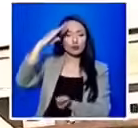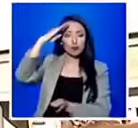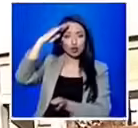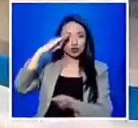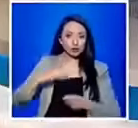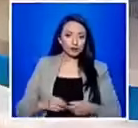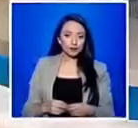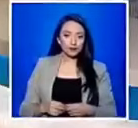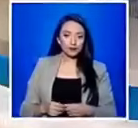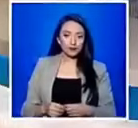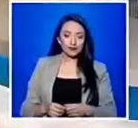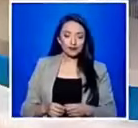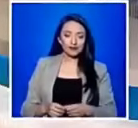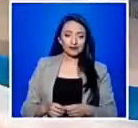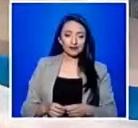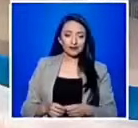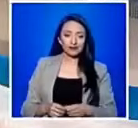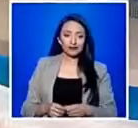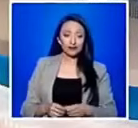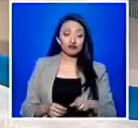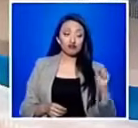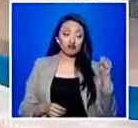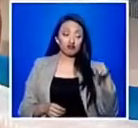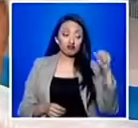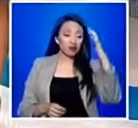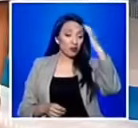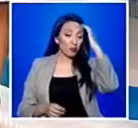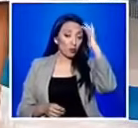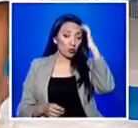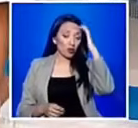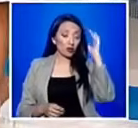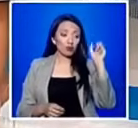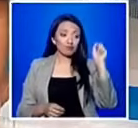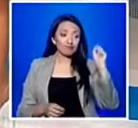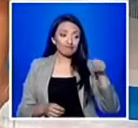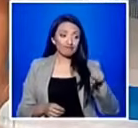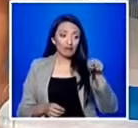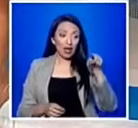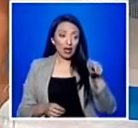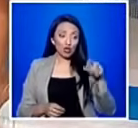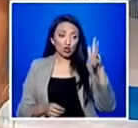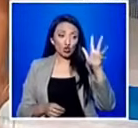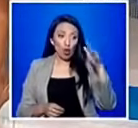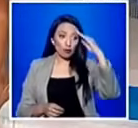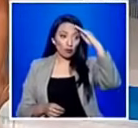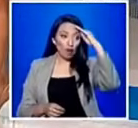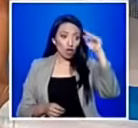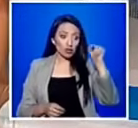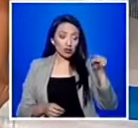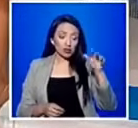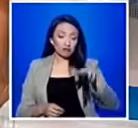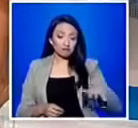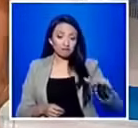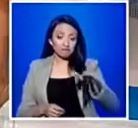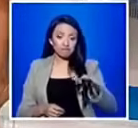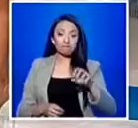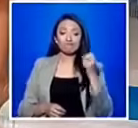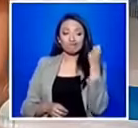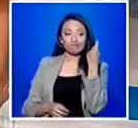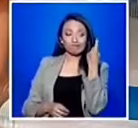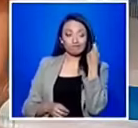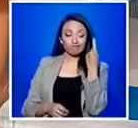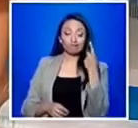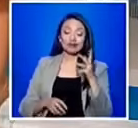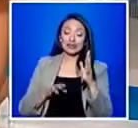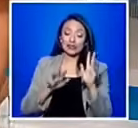policía. Bueno, si nos preocupa que realmente no haya presencia policial en la unidad educativa Equinoccio en San Antonio